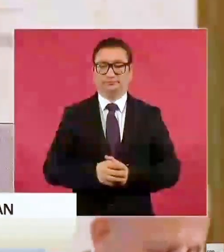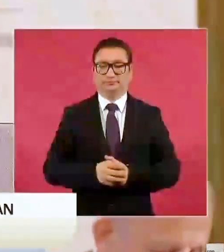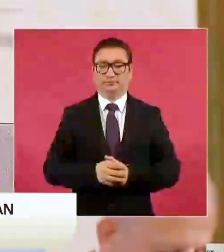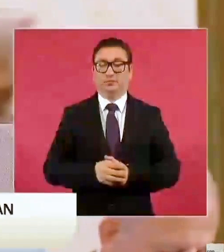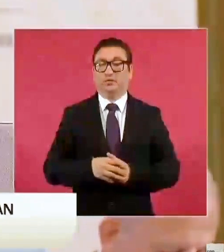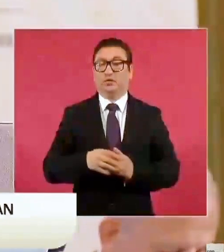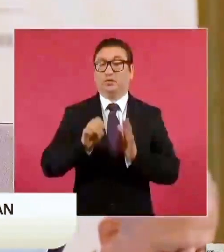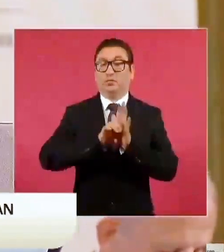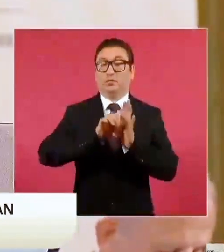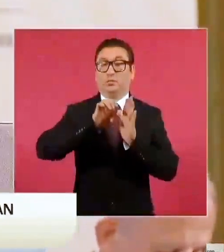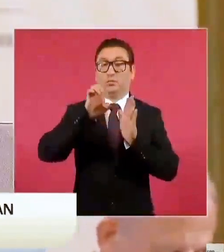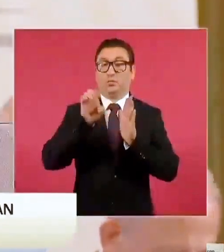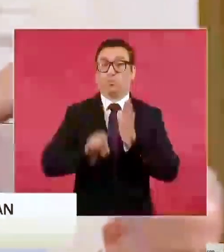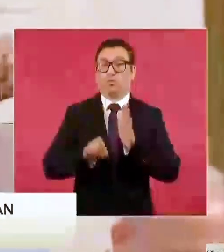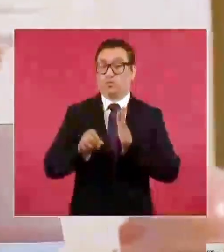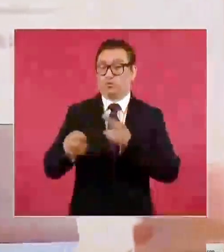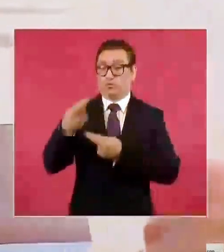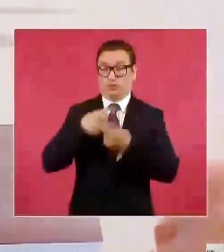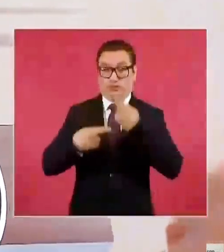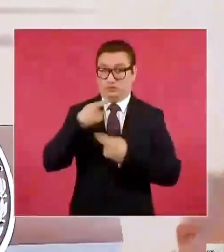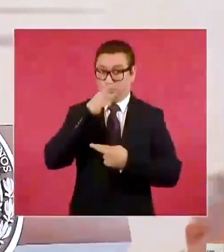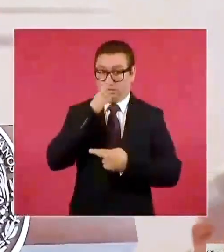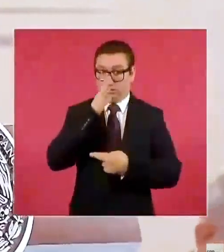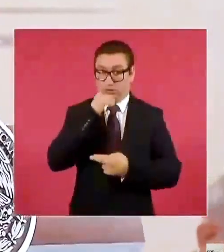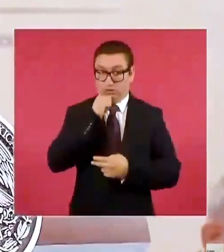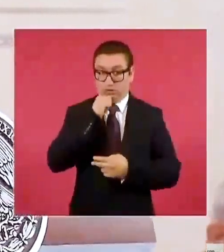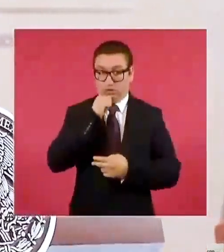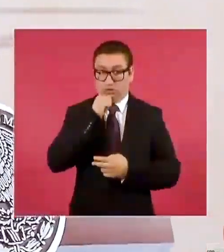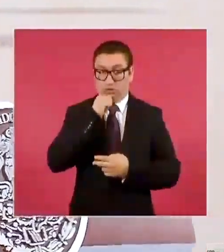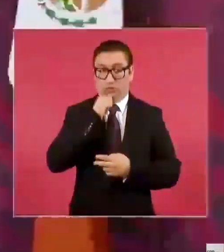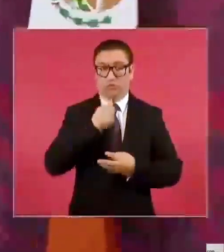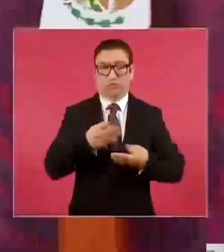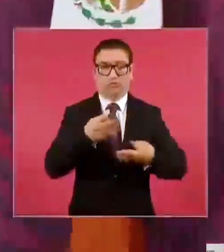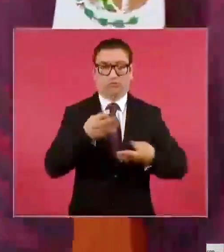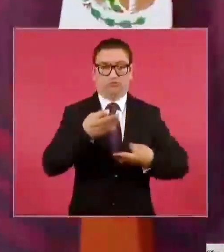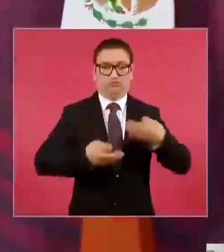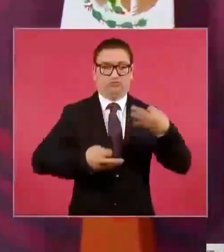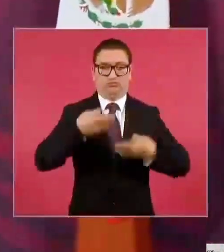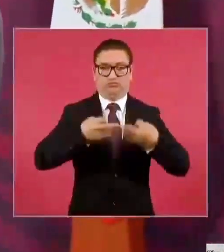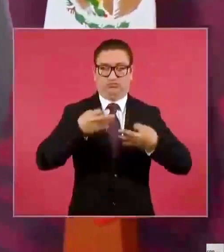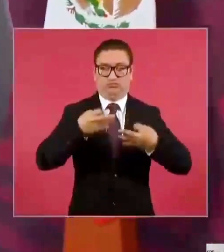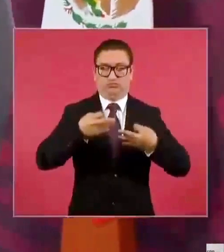Por ejemplo, si no lo dejan regresar, que la Corte diga, ¿no?,